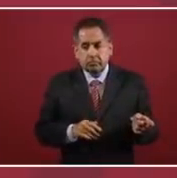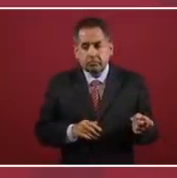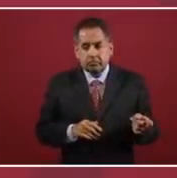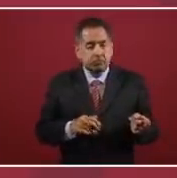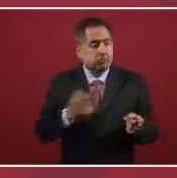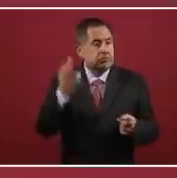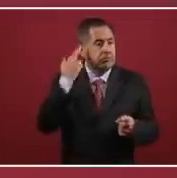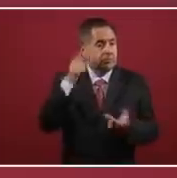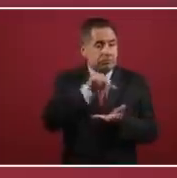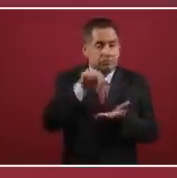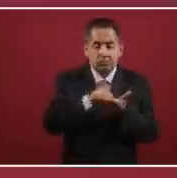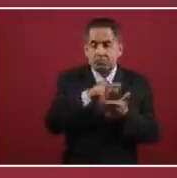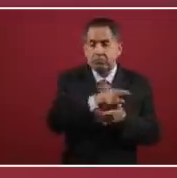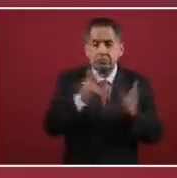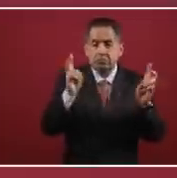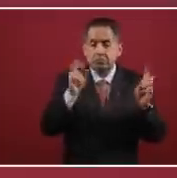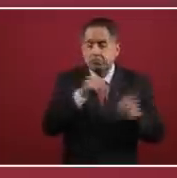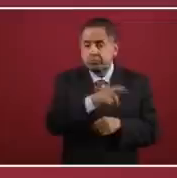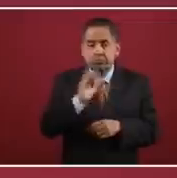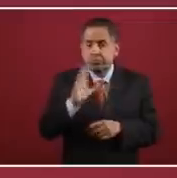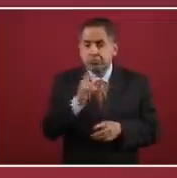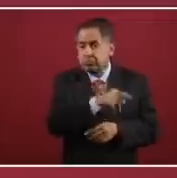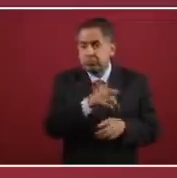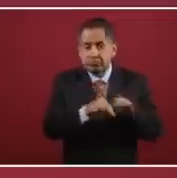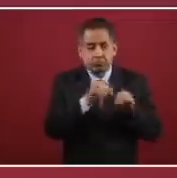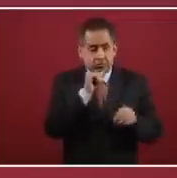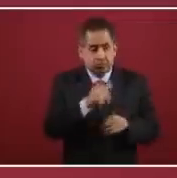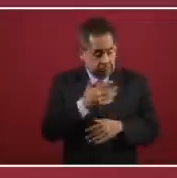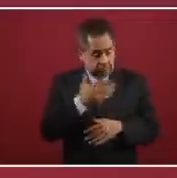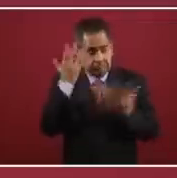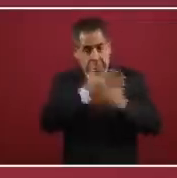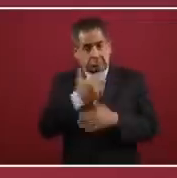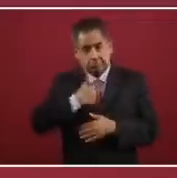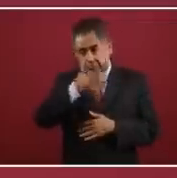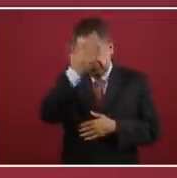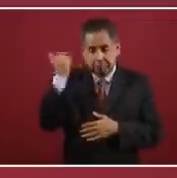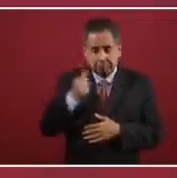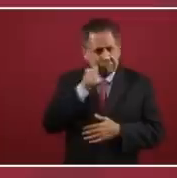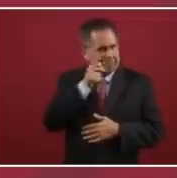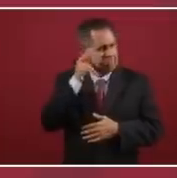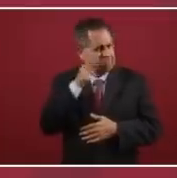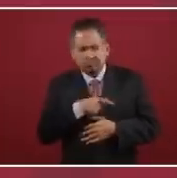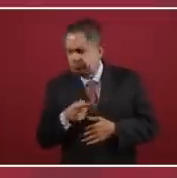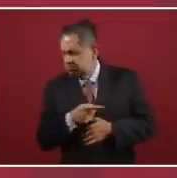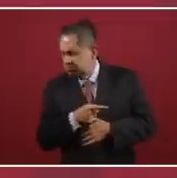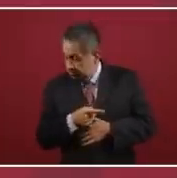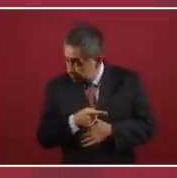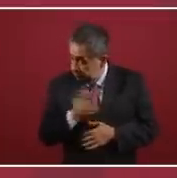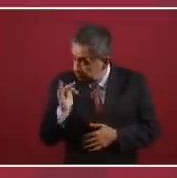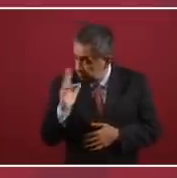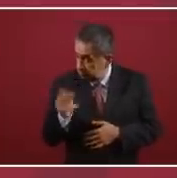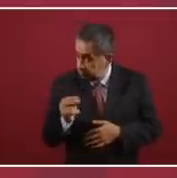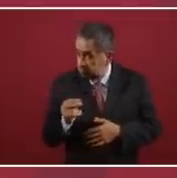Radio Centro, hasta antier. Le pregunté a alguien